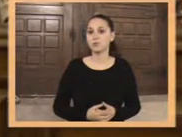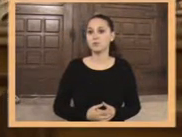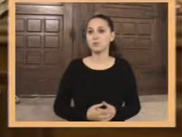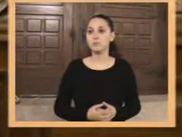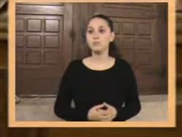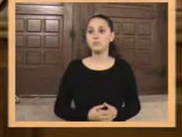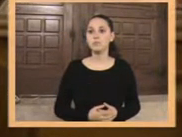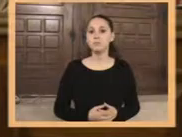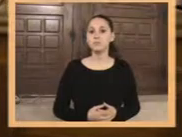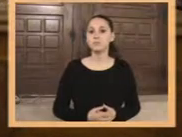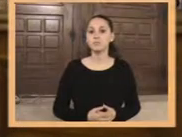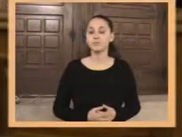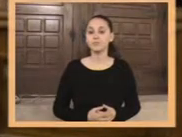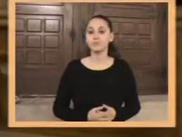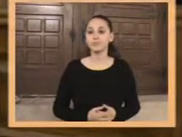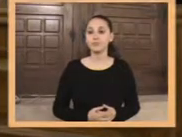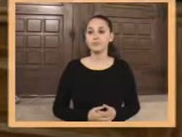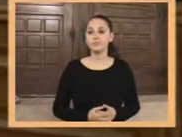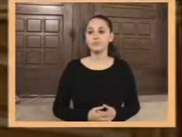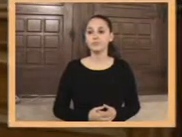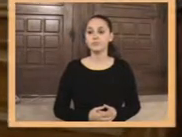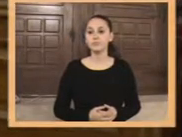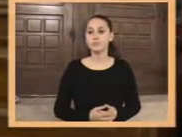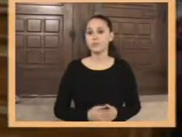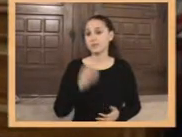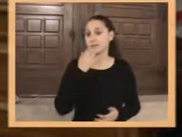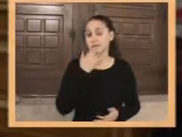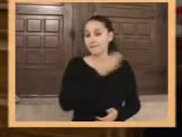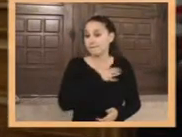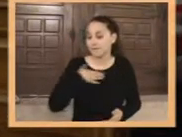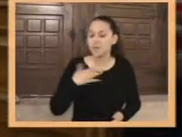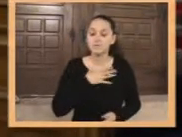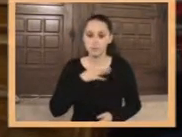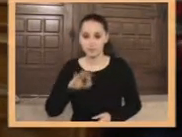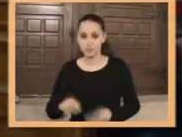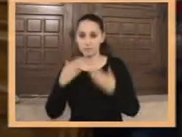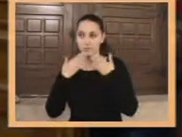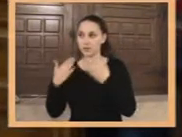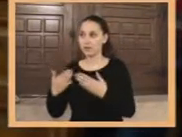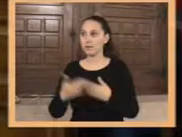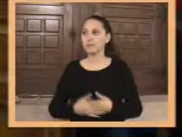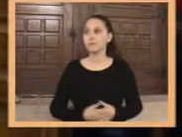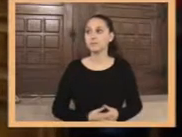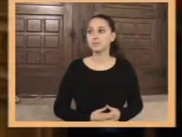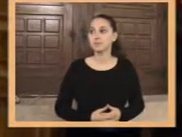Y si algo se ha demostrado precisamente que si se quiere, se puede. Muchas gracias.